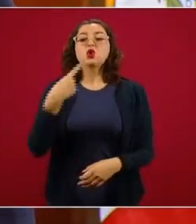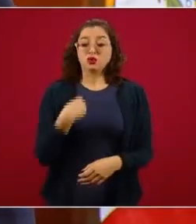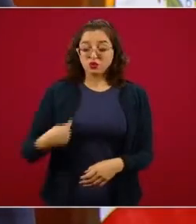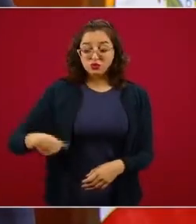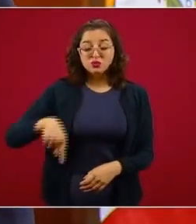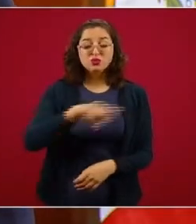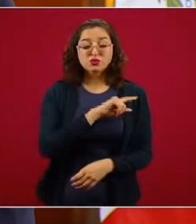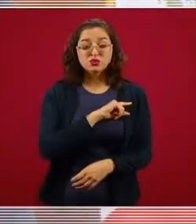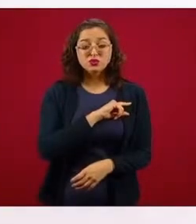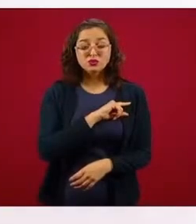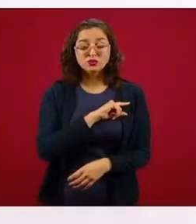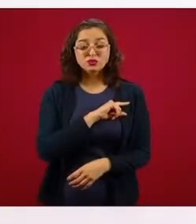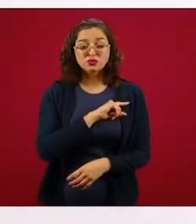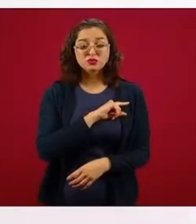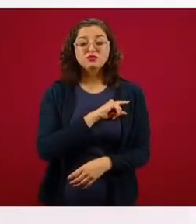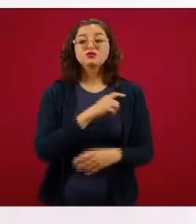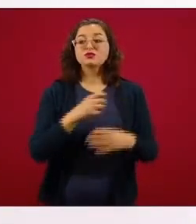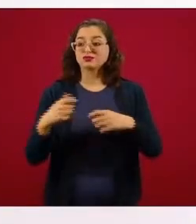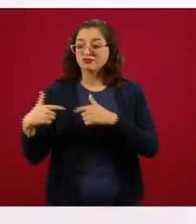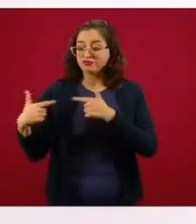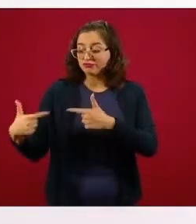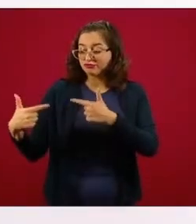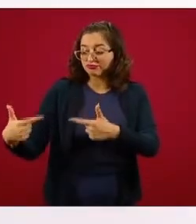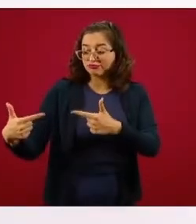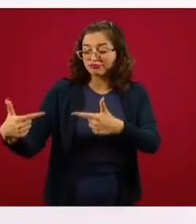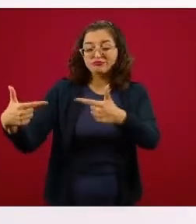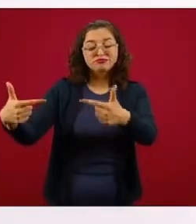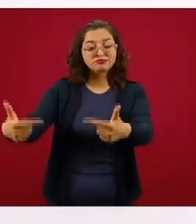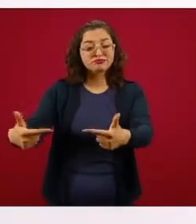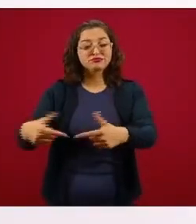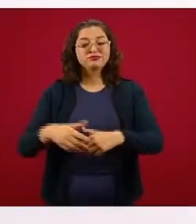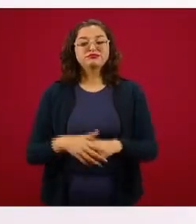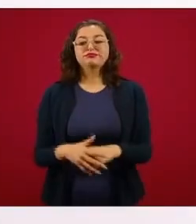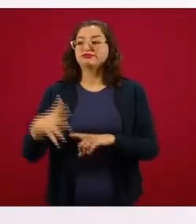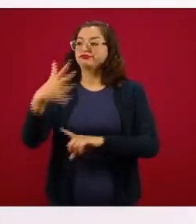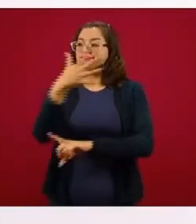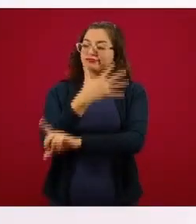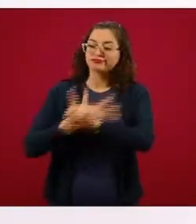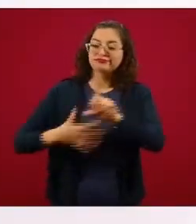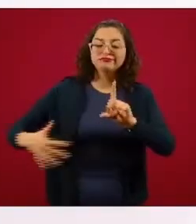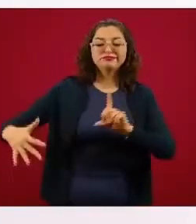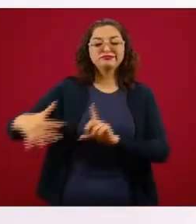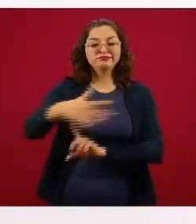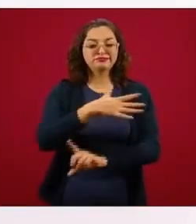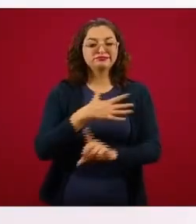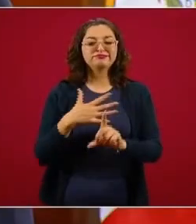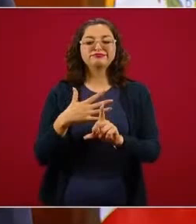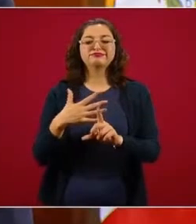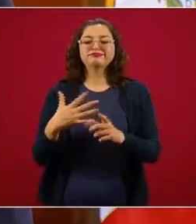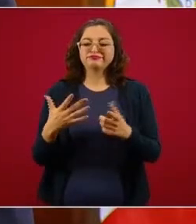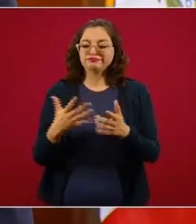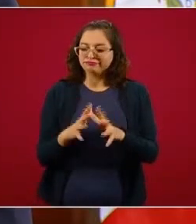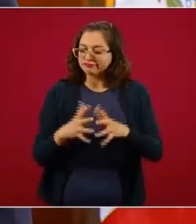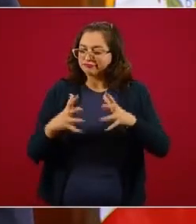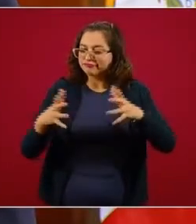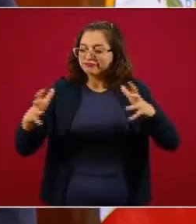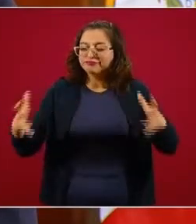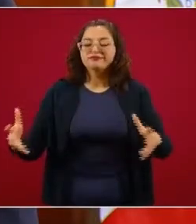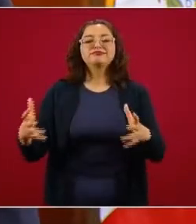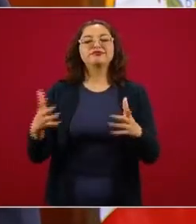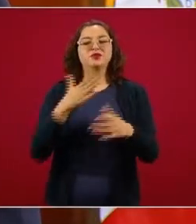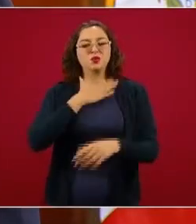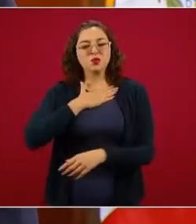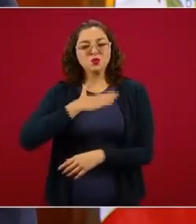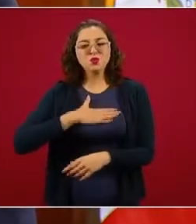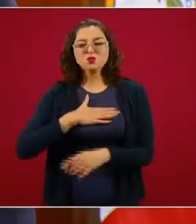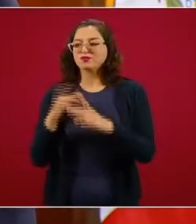nosotros y las nuevas generaciones, en una sociedad más próspera, justa